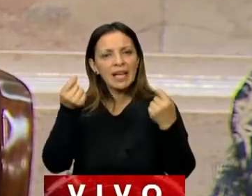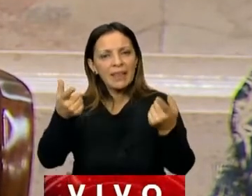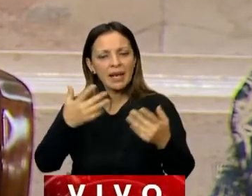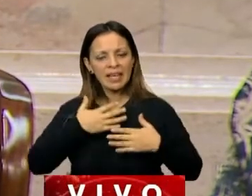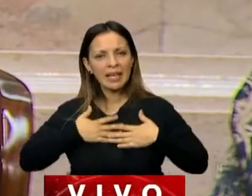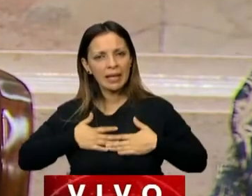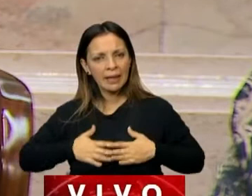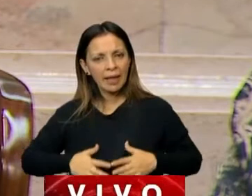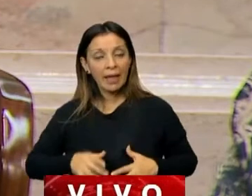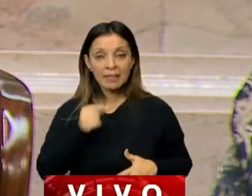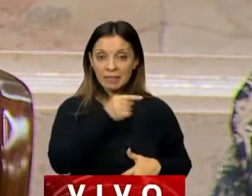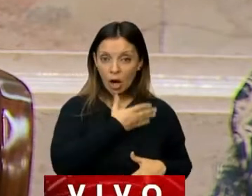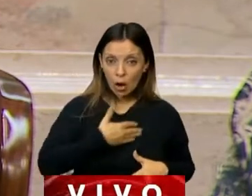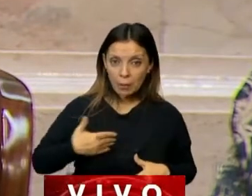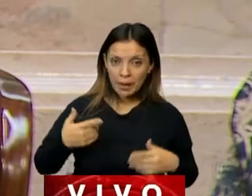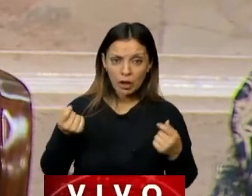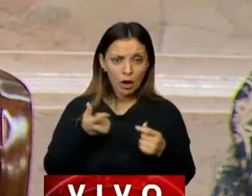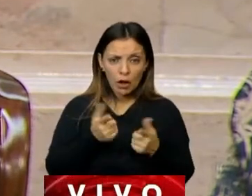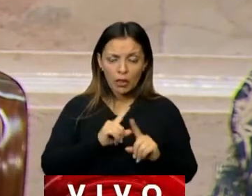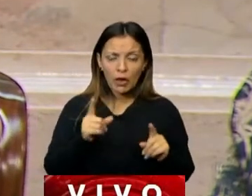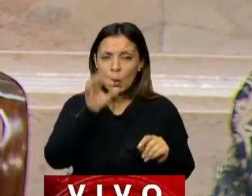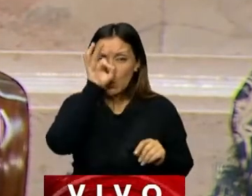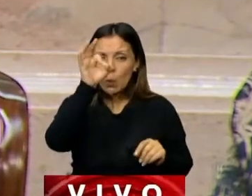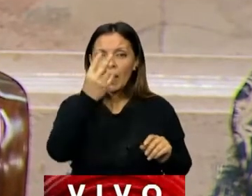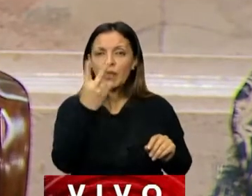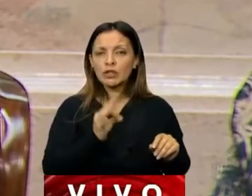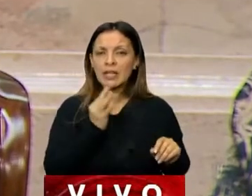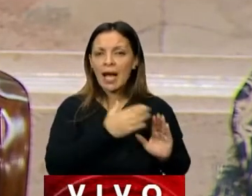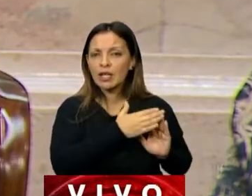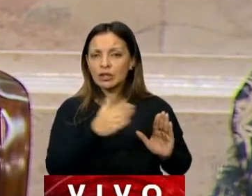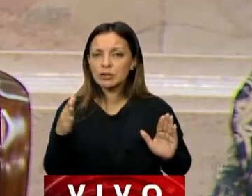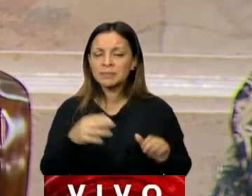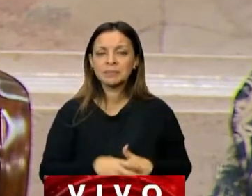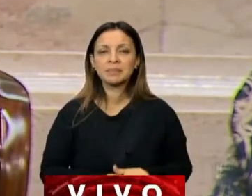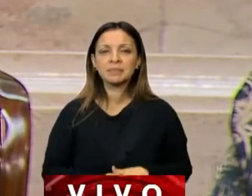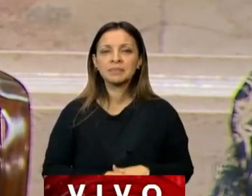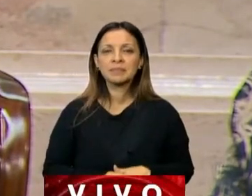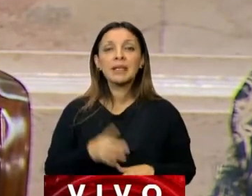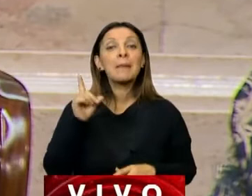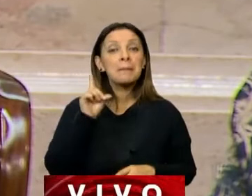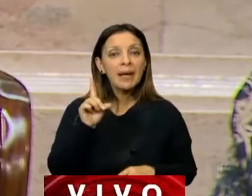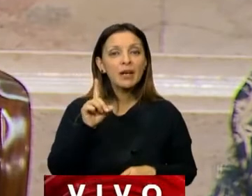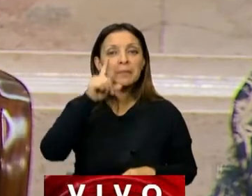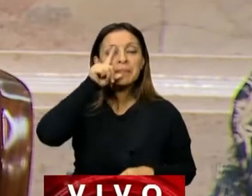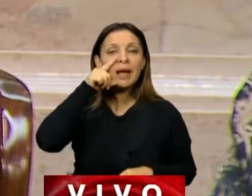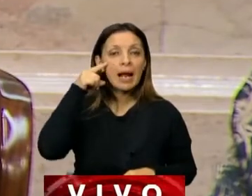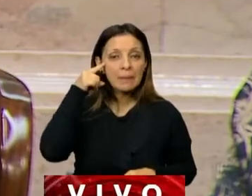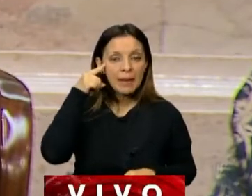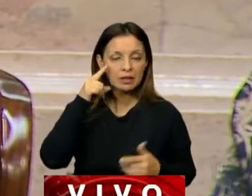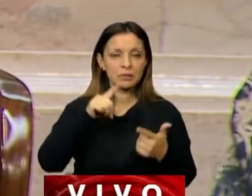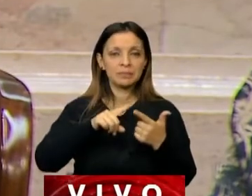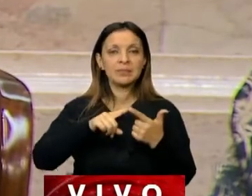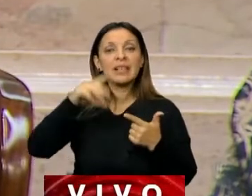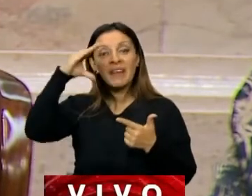gobierno no ha podido lograr en más de 2 años de gobierno. En cambio, Alberto Fernández y